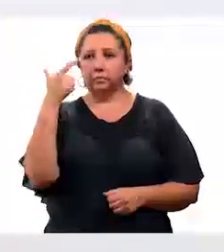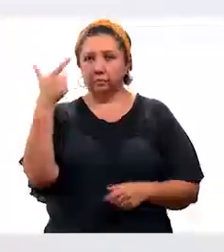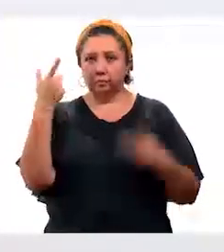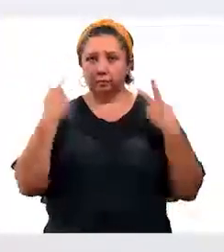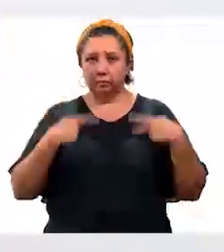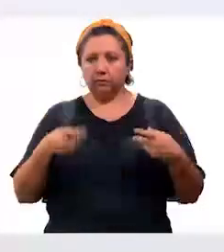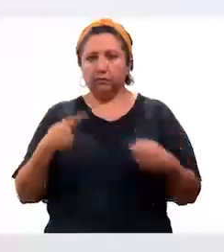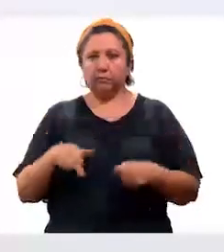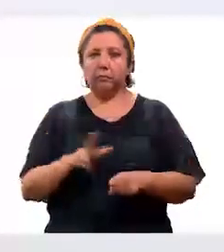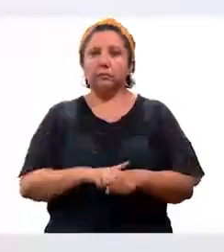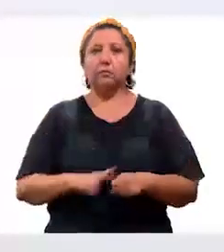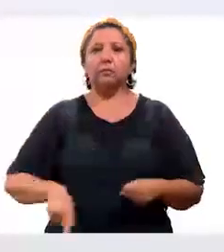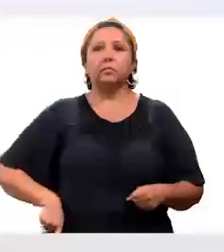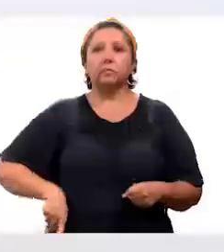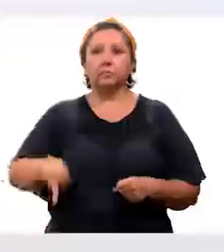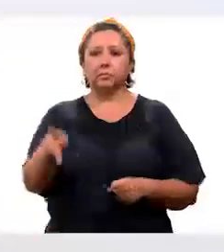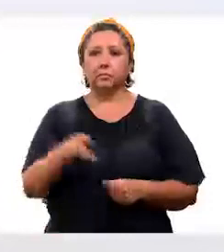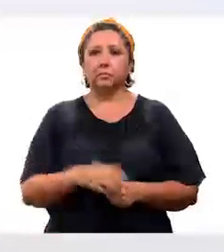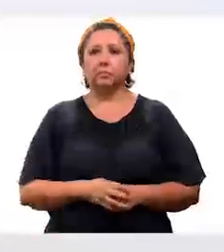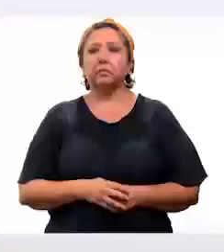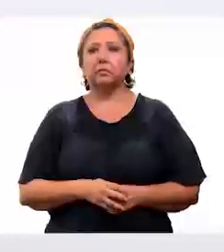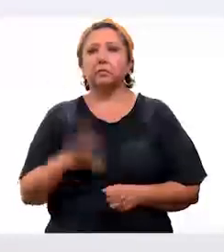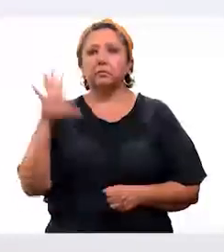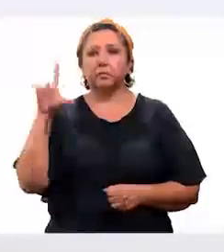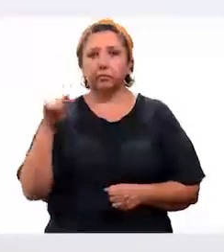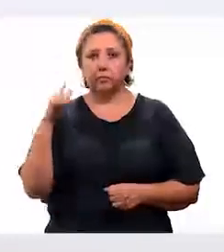37 pacientes en hospitales públicos.